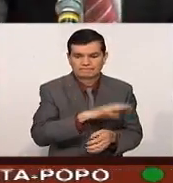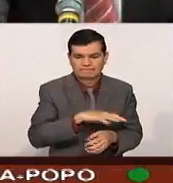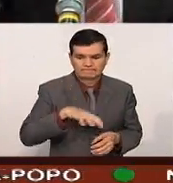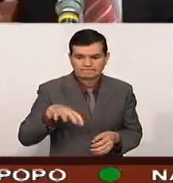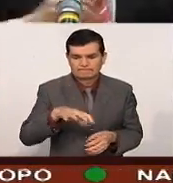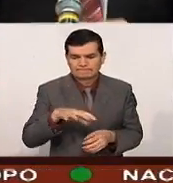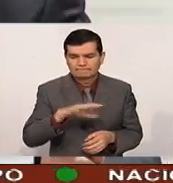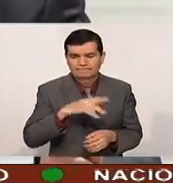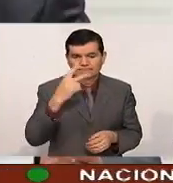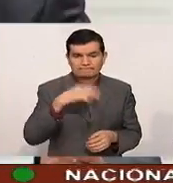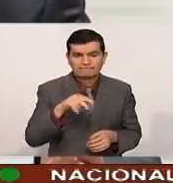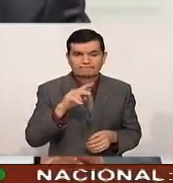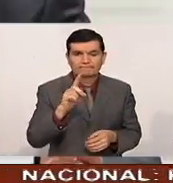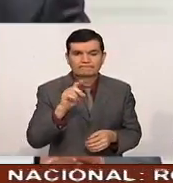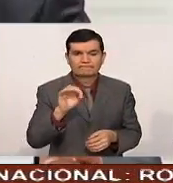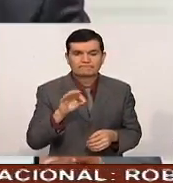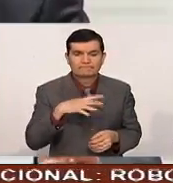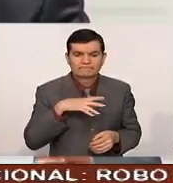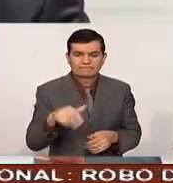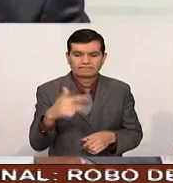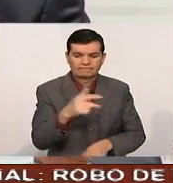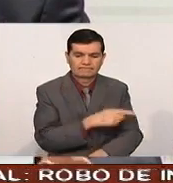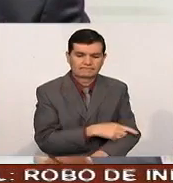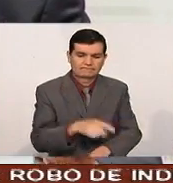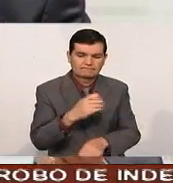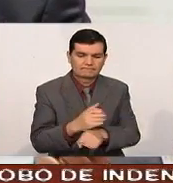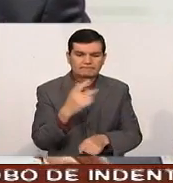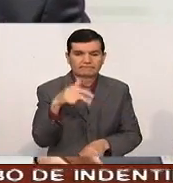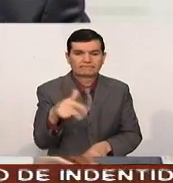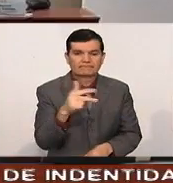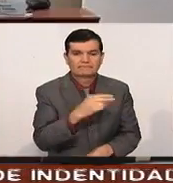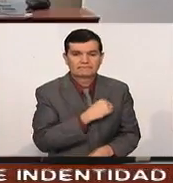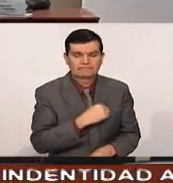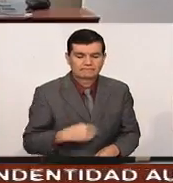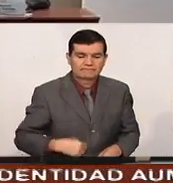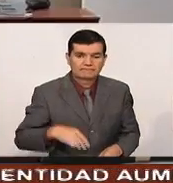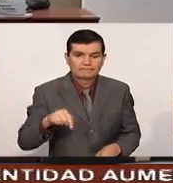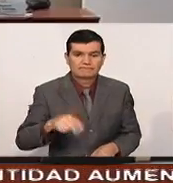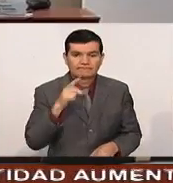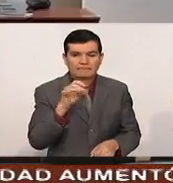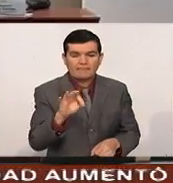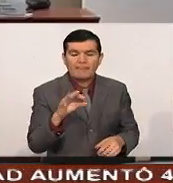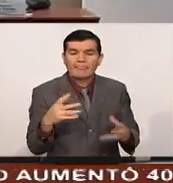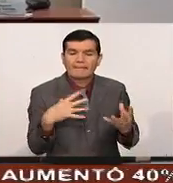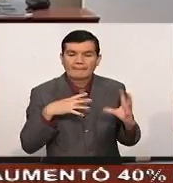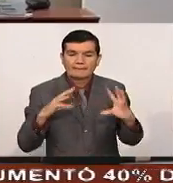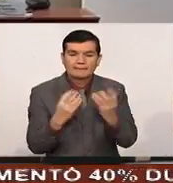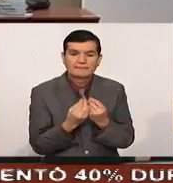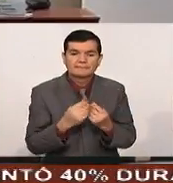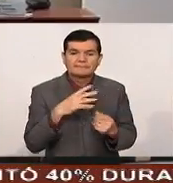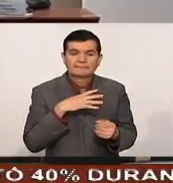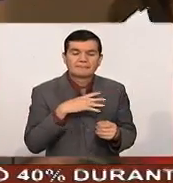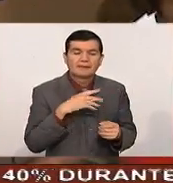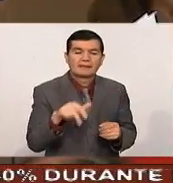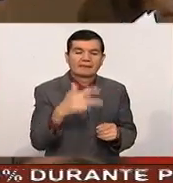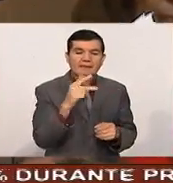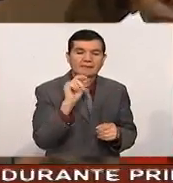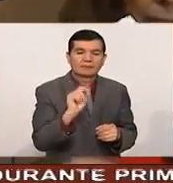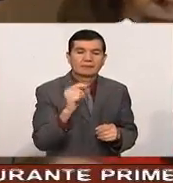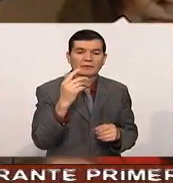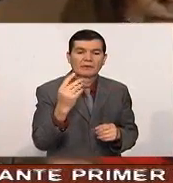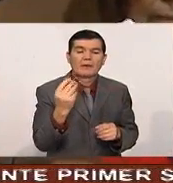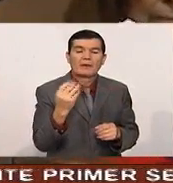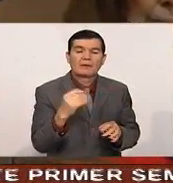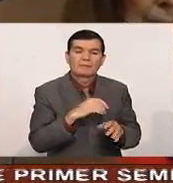de México, en 13 delegaciones y 13 municipios mexiquenses. En conjunto, se habla de 5.3 millones de personas